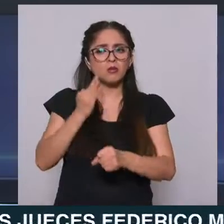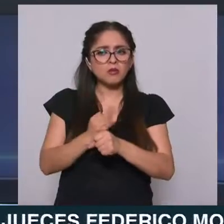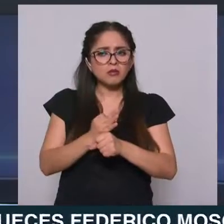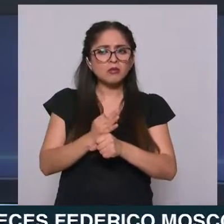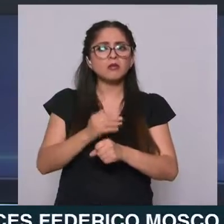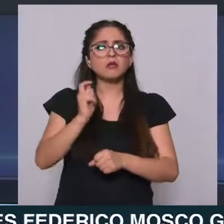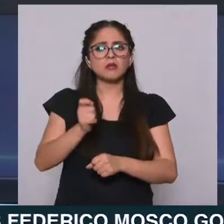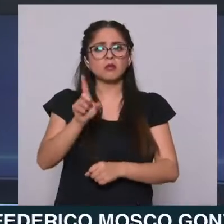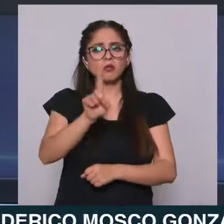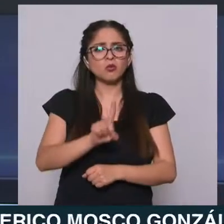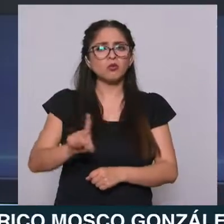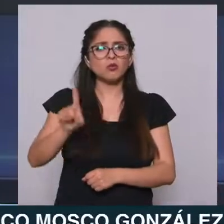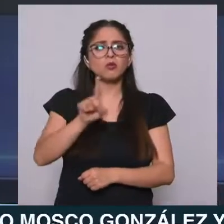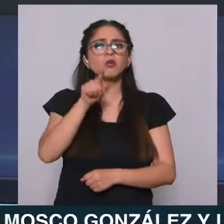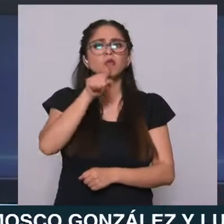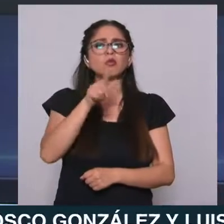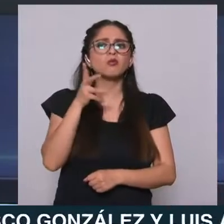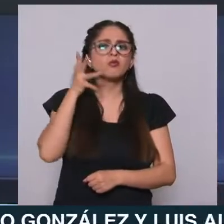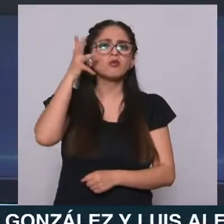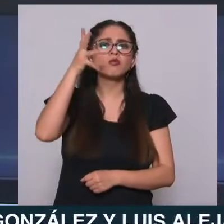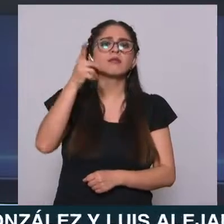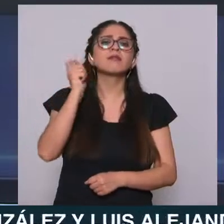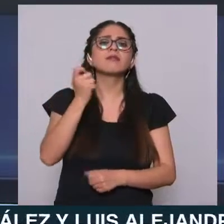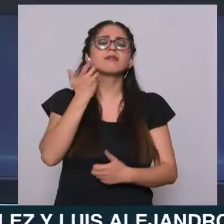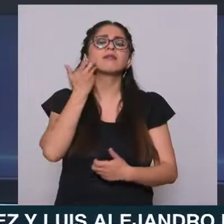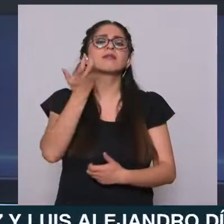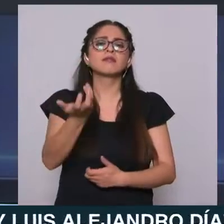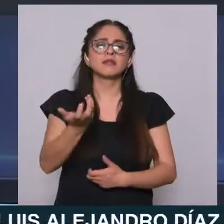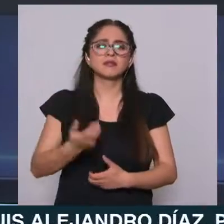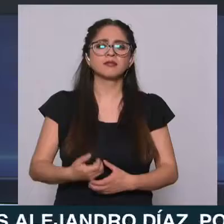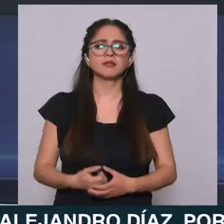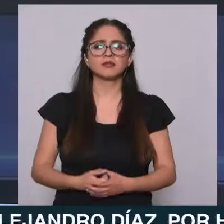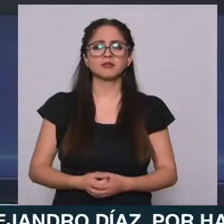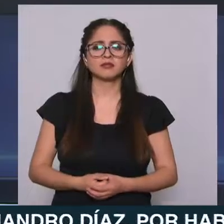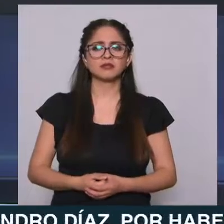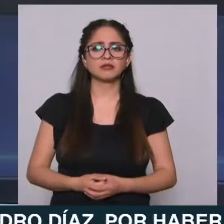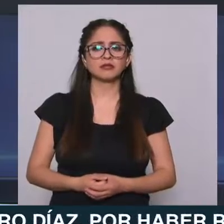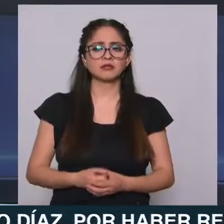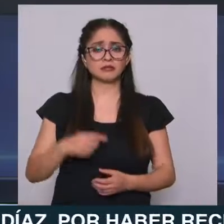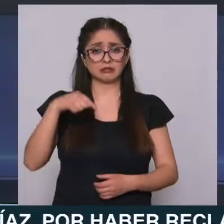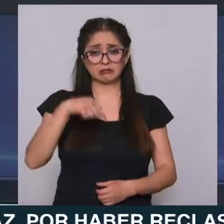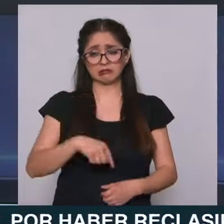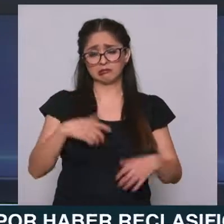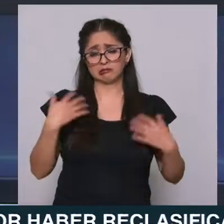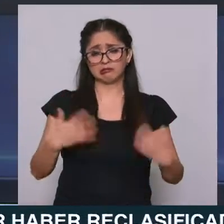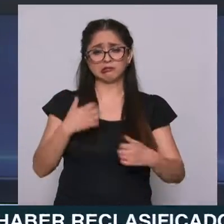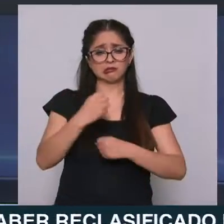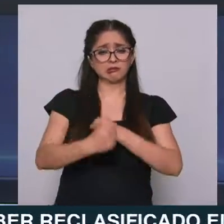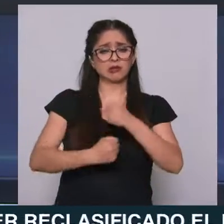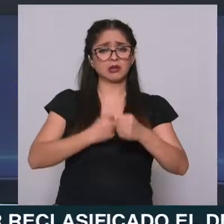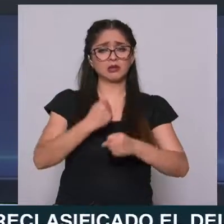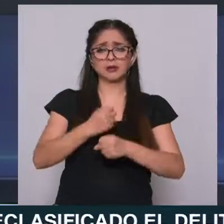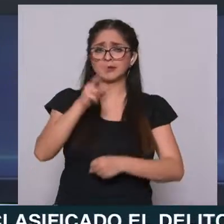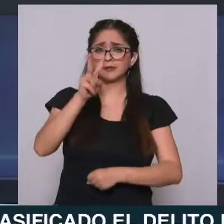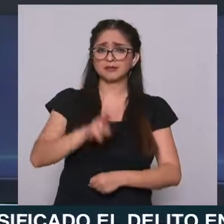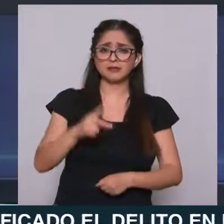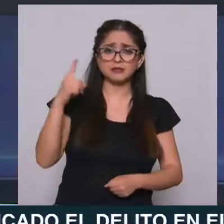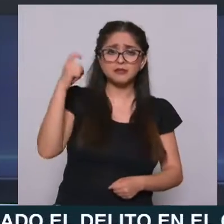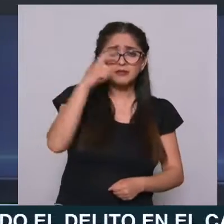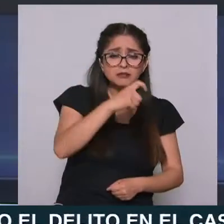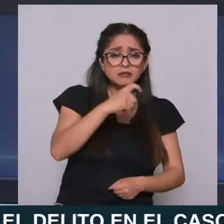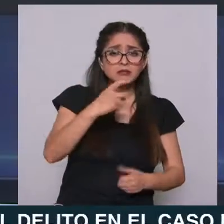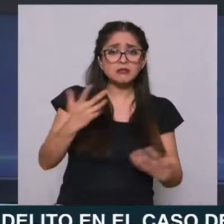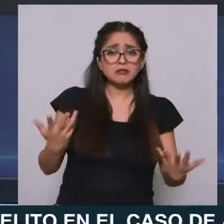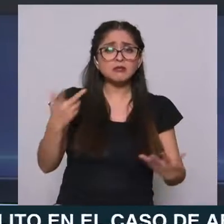este domingo? Sí, bueno, la verdad fue un año muy difícil. Se va a sonar feo, pero así